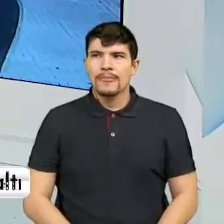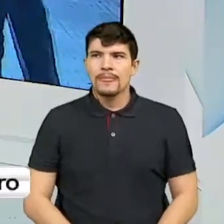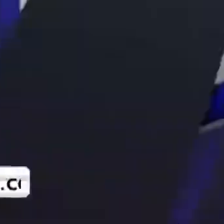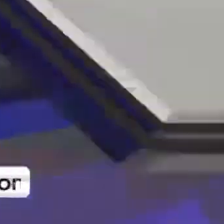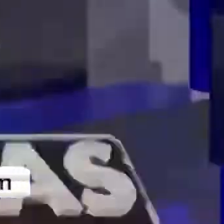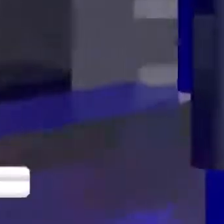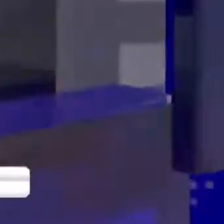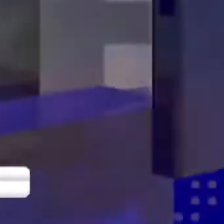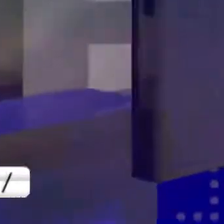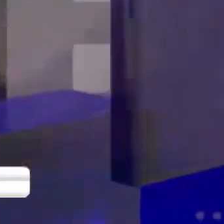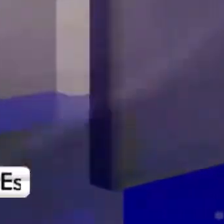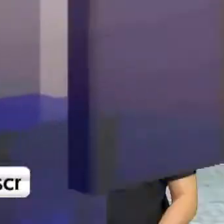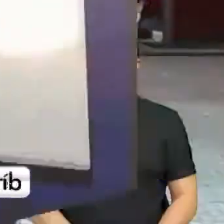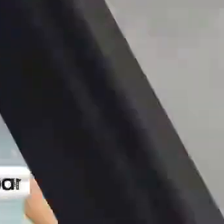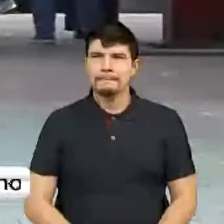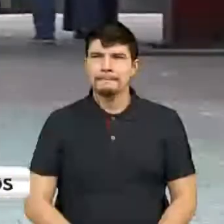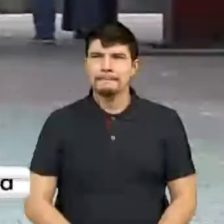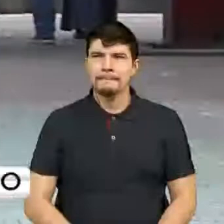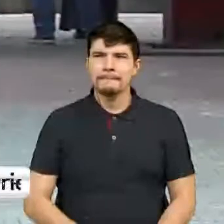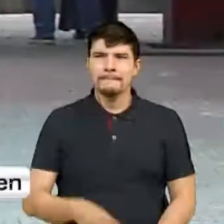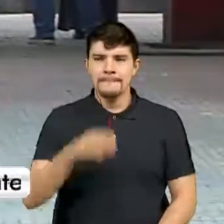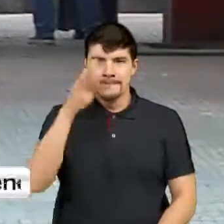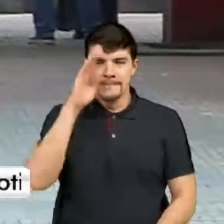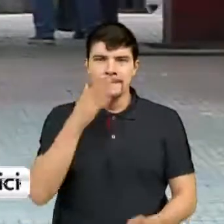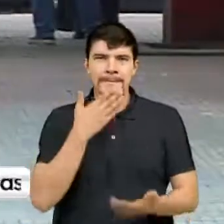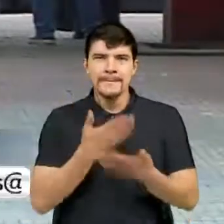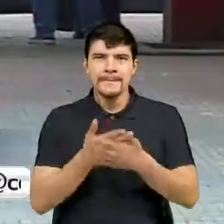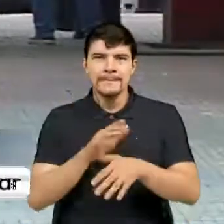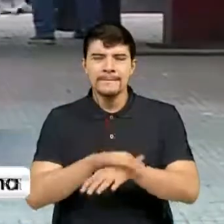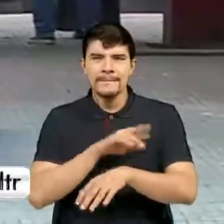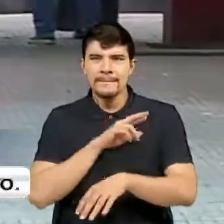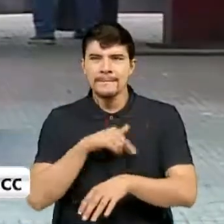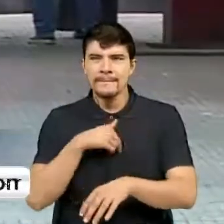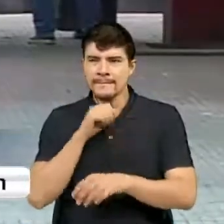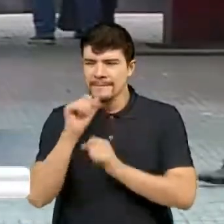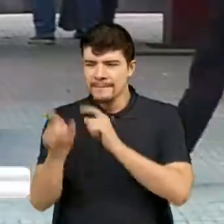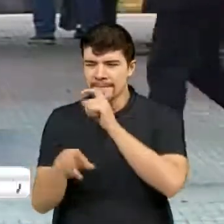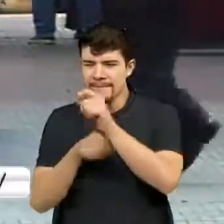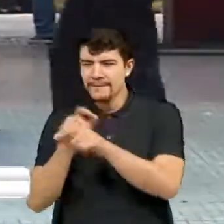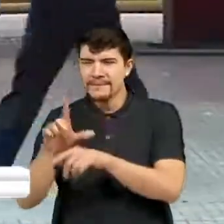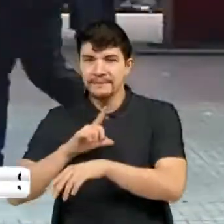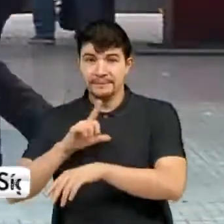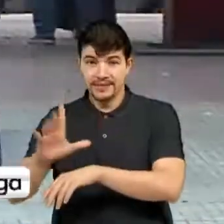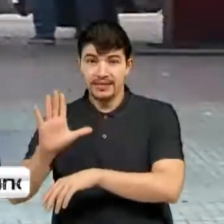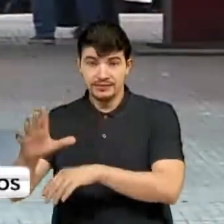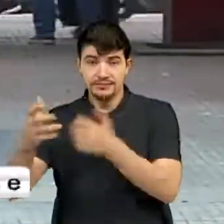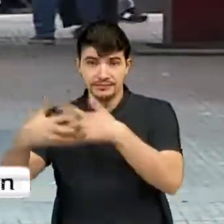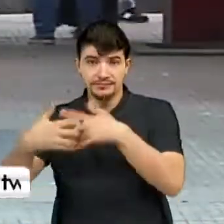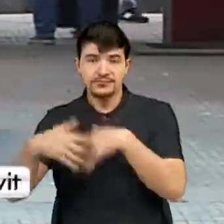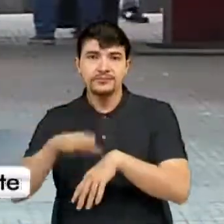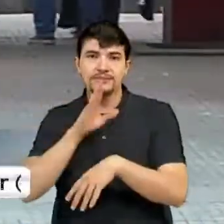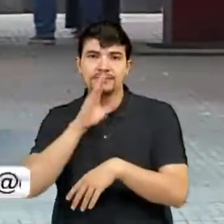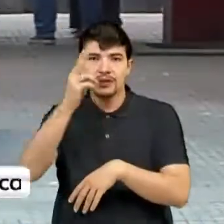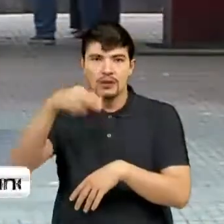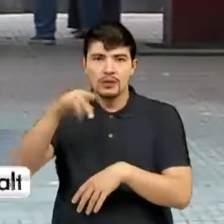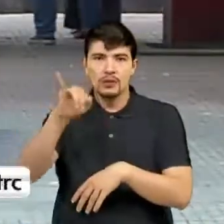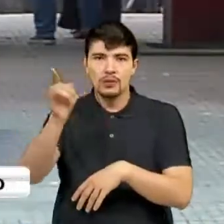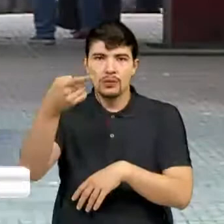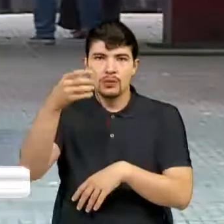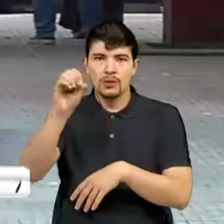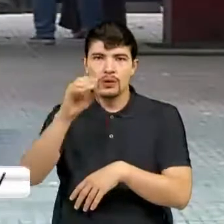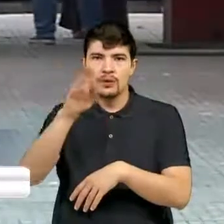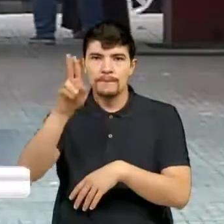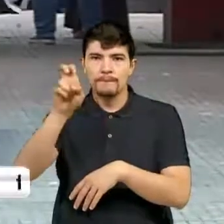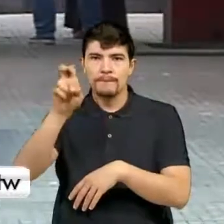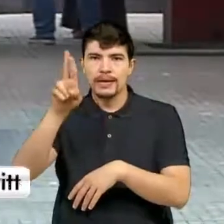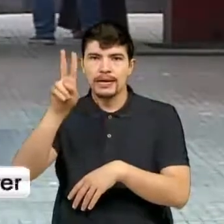Hola, muy buenas tardes. Pues consultamos la opinión de un empresario que es líder en responsabilidad social empresarial. Se trata de Hugo Vergel, gerente de la